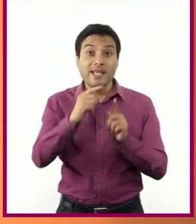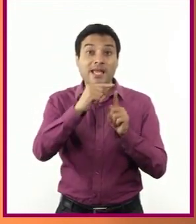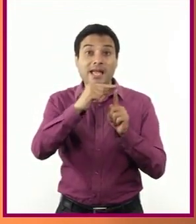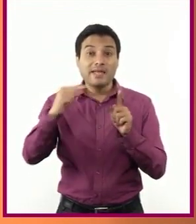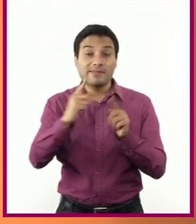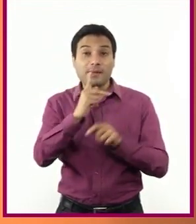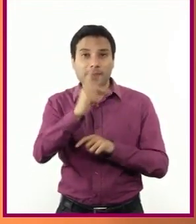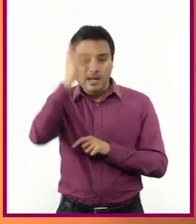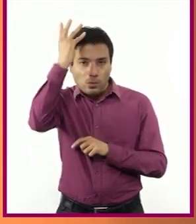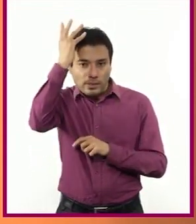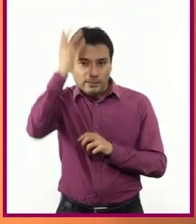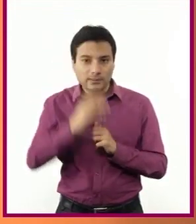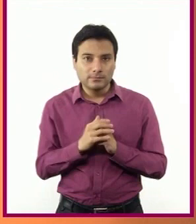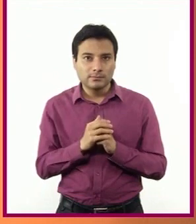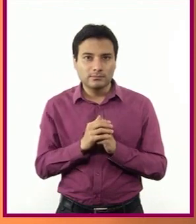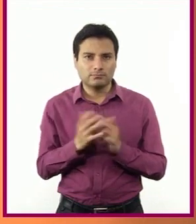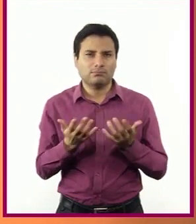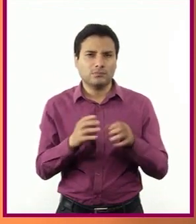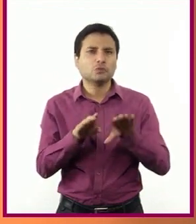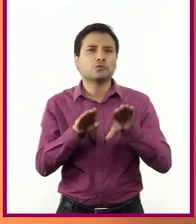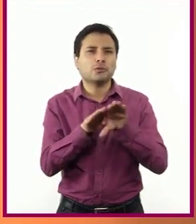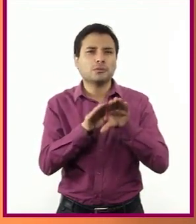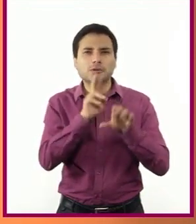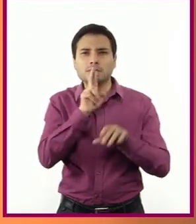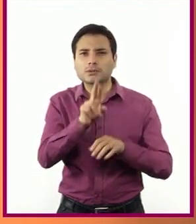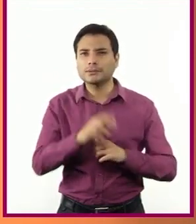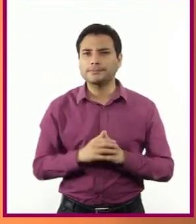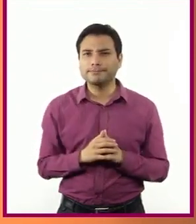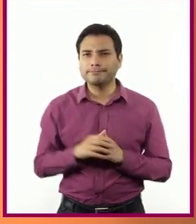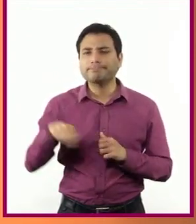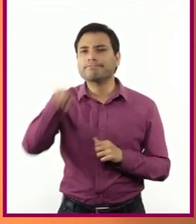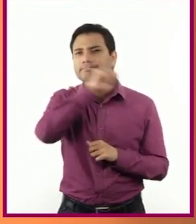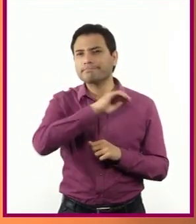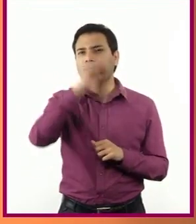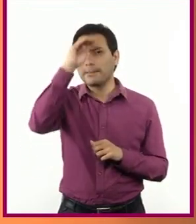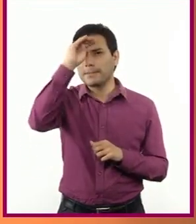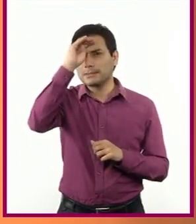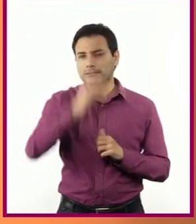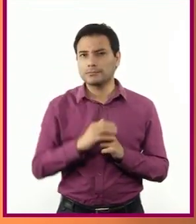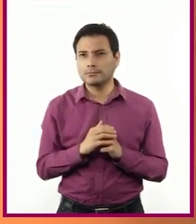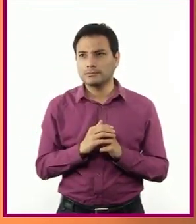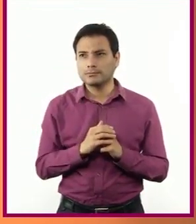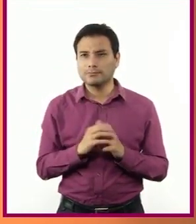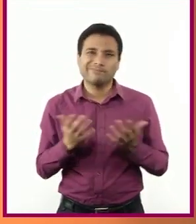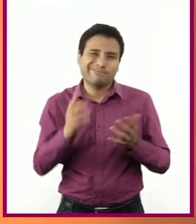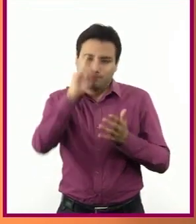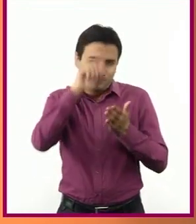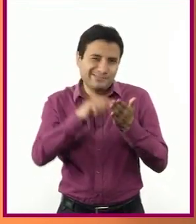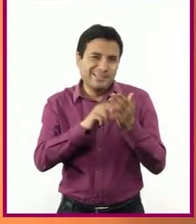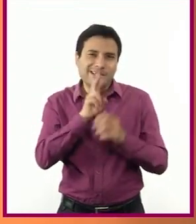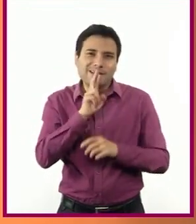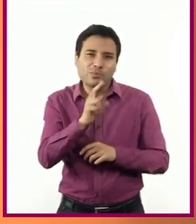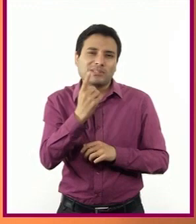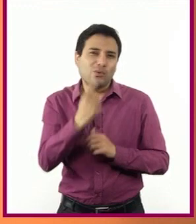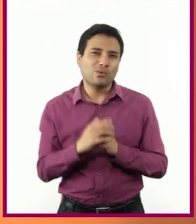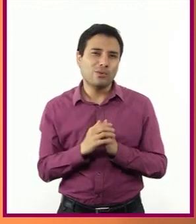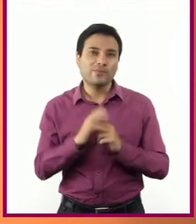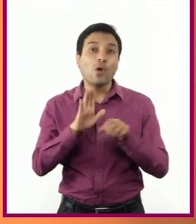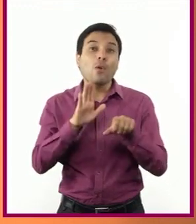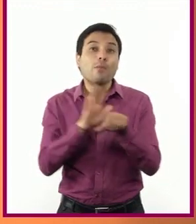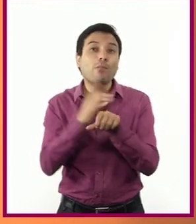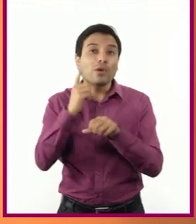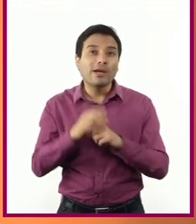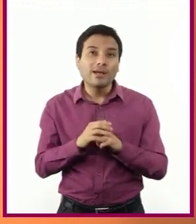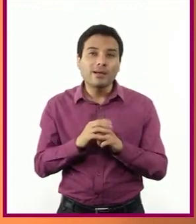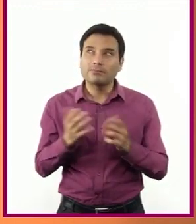casa, ¿qué piensan que sucederá con el resultado? Seguramente es igual a 1, porque es un número dividido entre sí mismo,